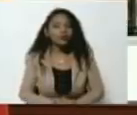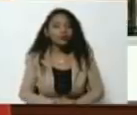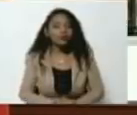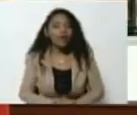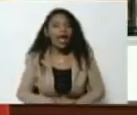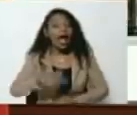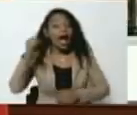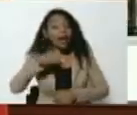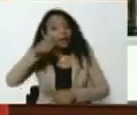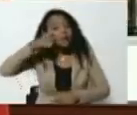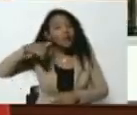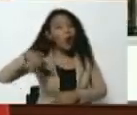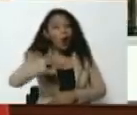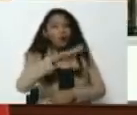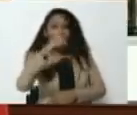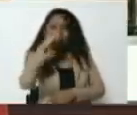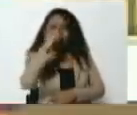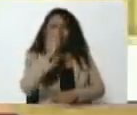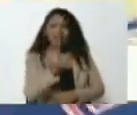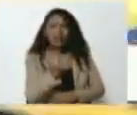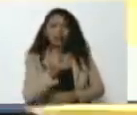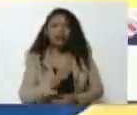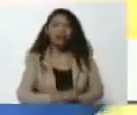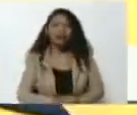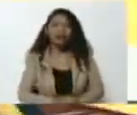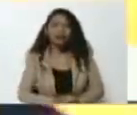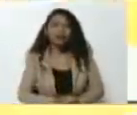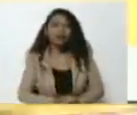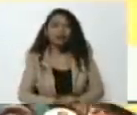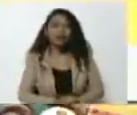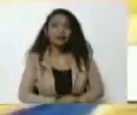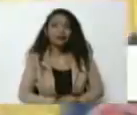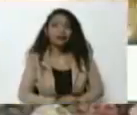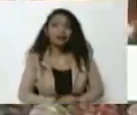aquí está el pueblo de Ezequiel Zamora.